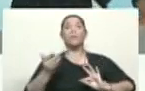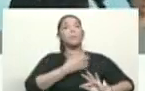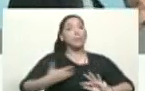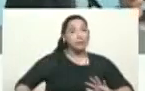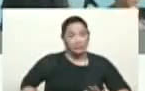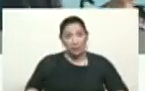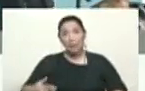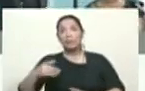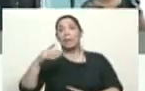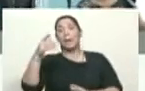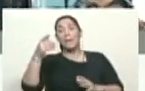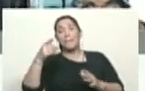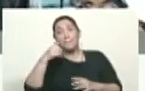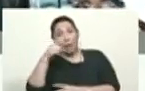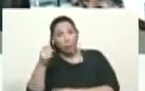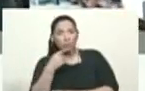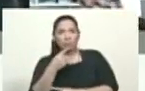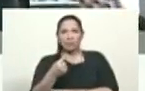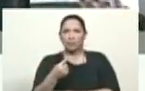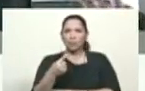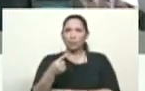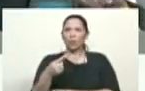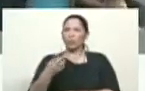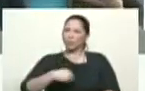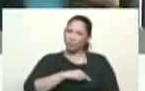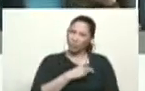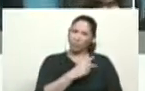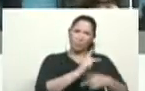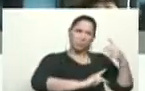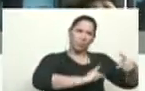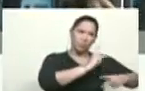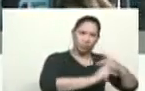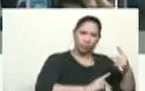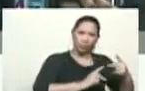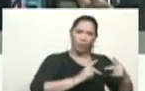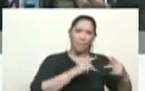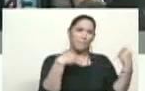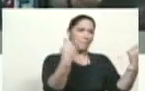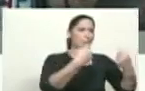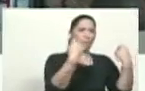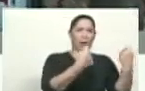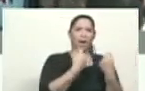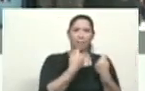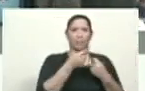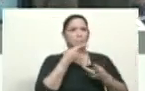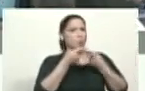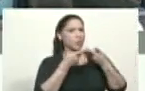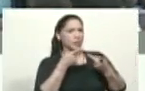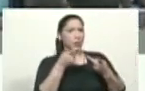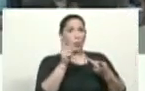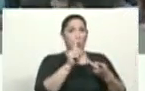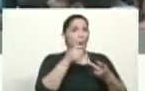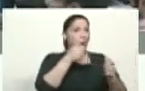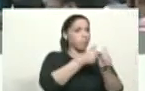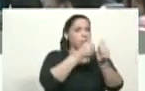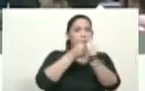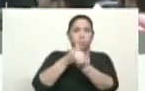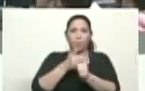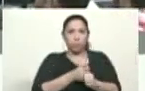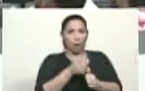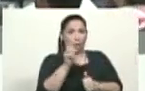lo ha dicho todos estos días, nosotros no somos producto del marketing político, ni de una asesoría, no somos